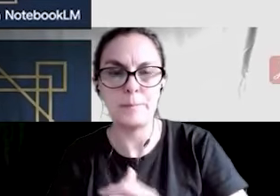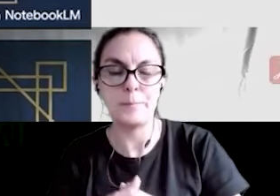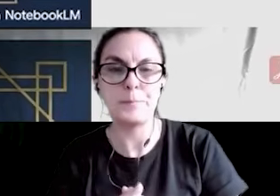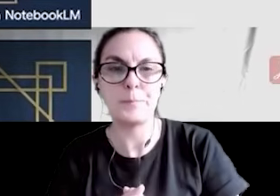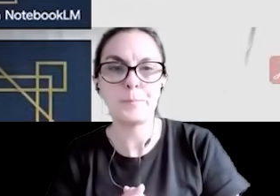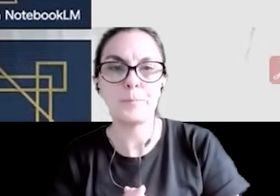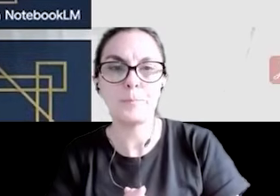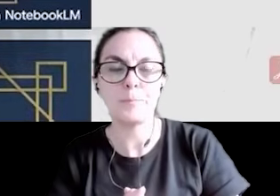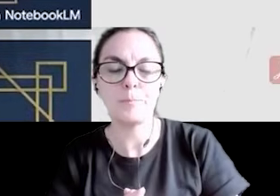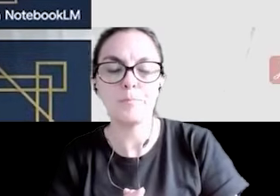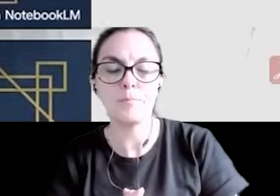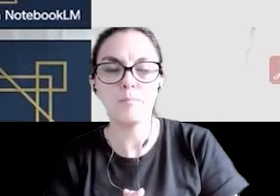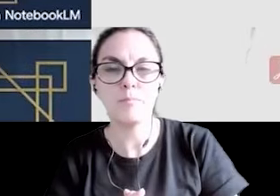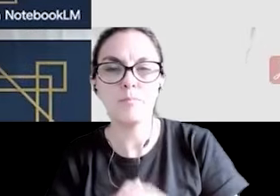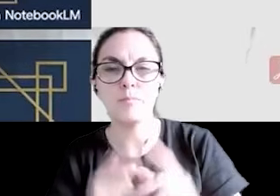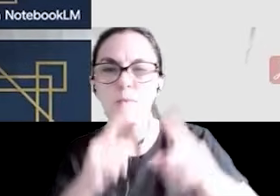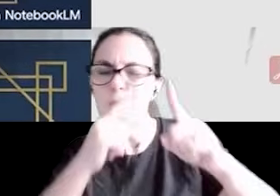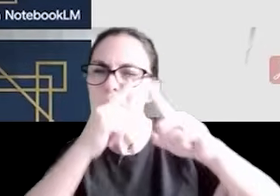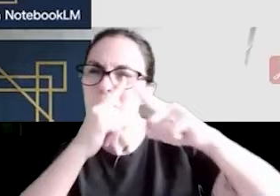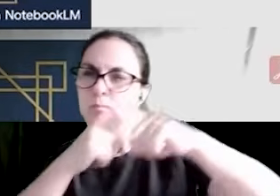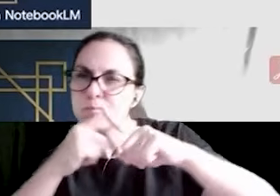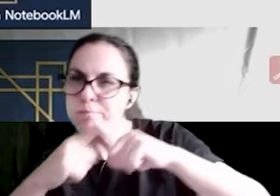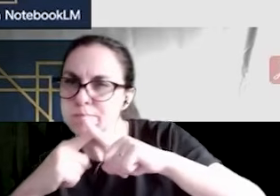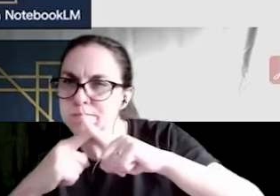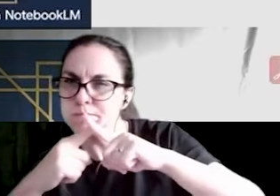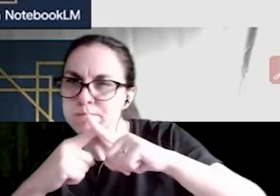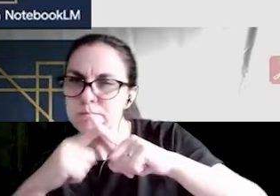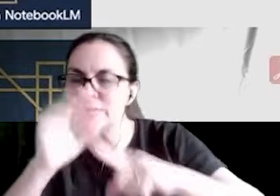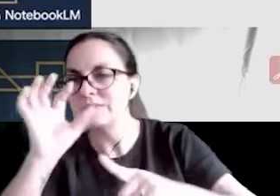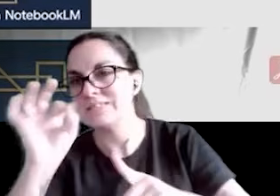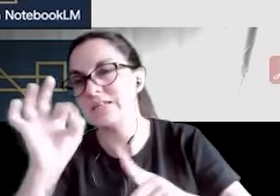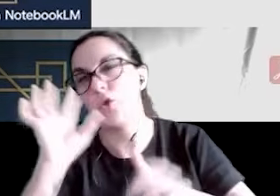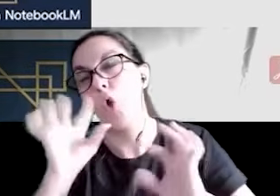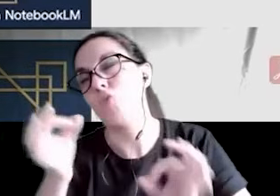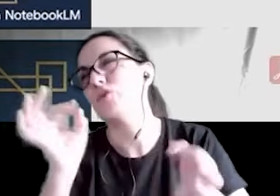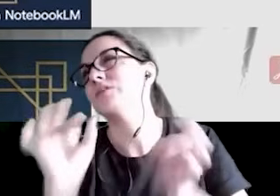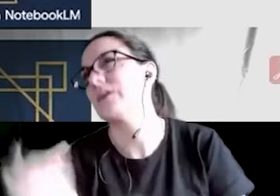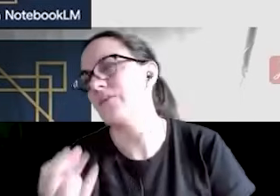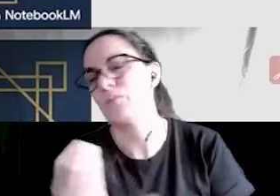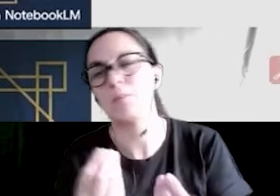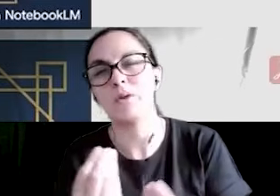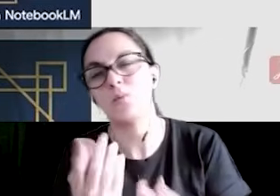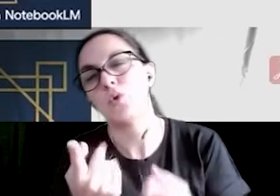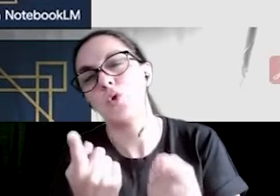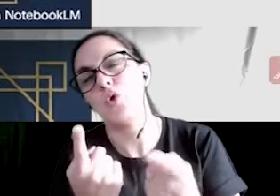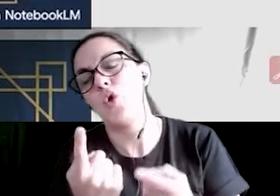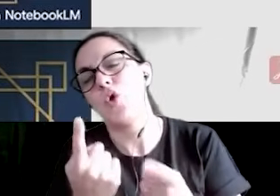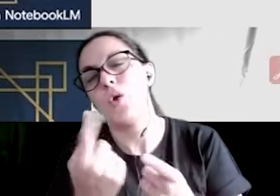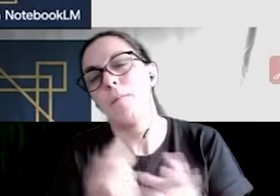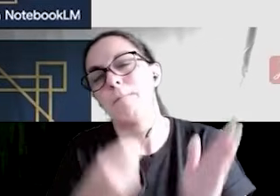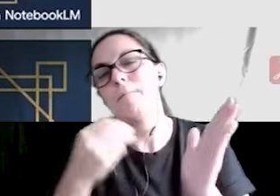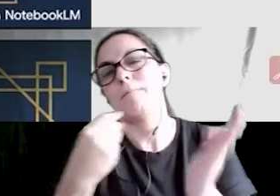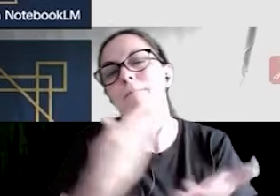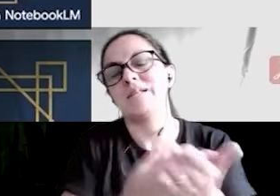las cuestiones de multiplicación y división por cero tienen su particularidad, pensemos en uno, y se presentó en uno y aumentó a 100. La